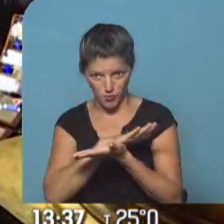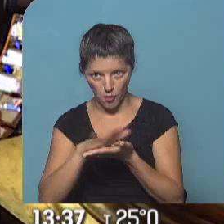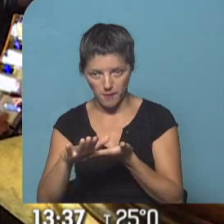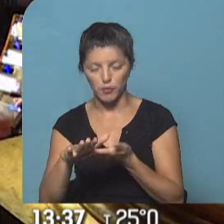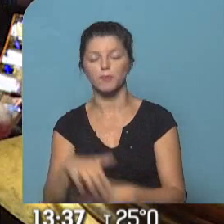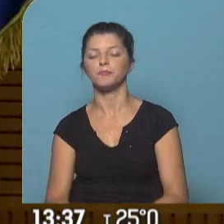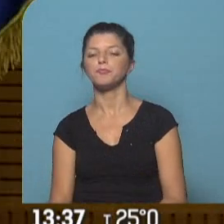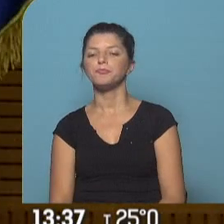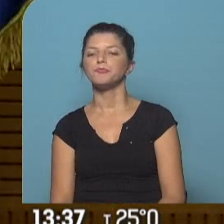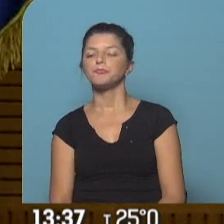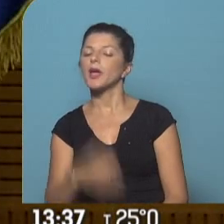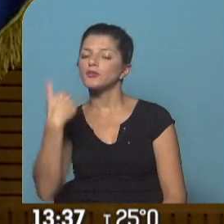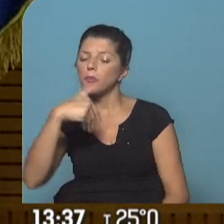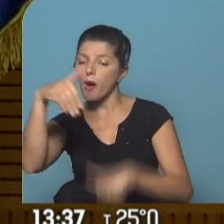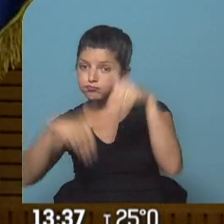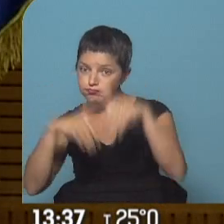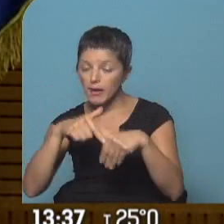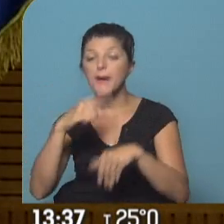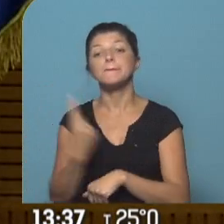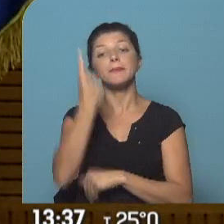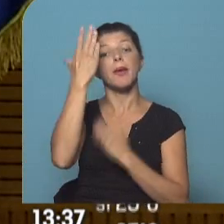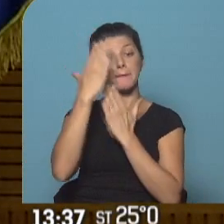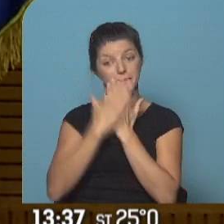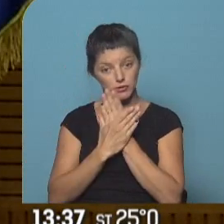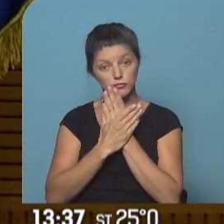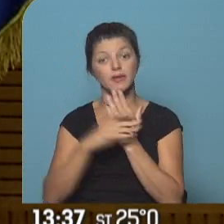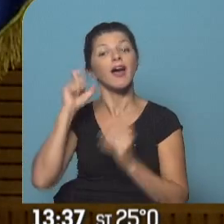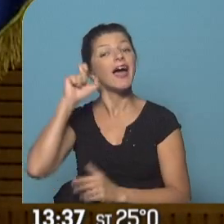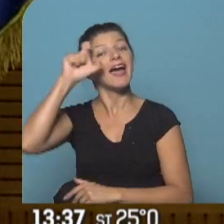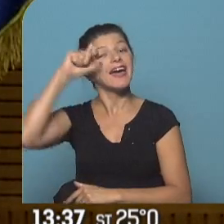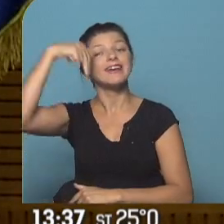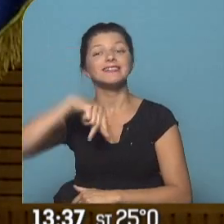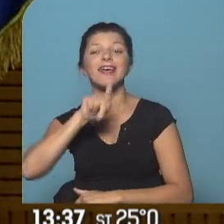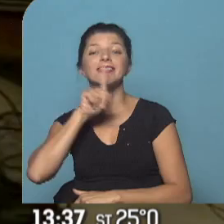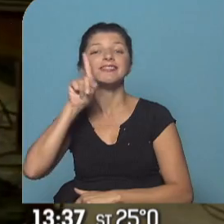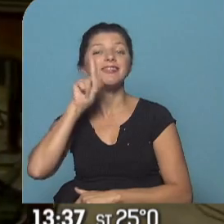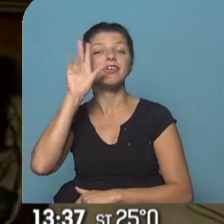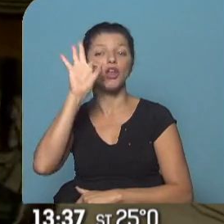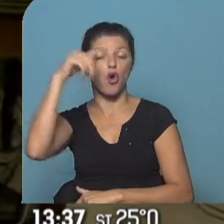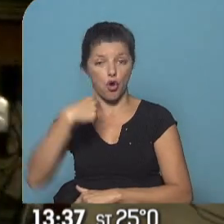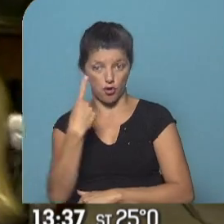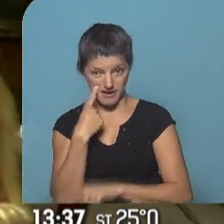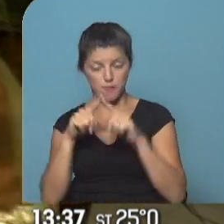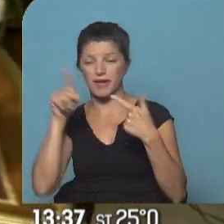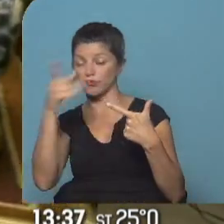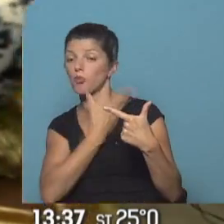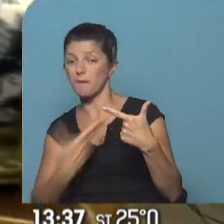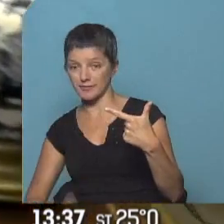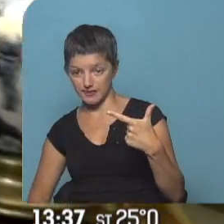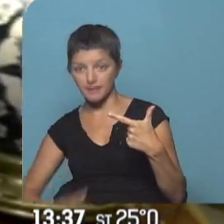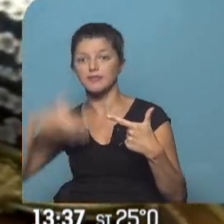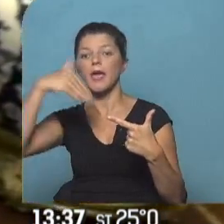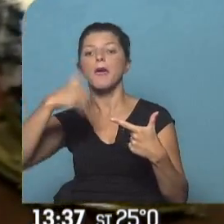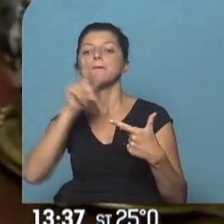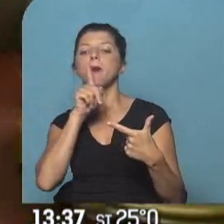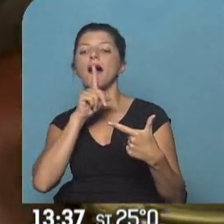La convocatoria a elecciones fue dispuesta por el primer ministro Paolo Gentiloni, luego de que el presidente Sergio Mattarella decretara la disolución